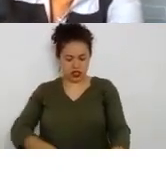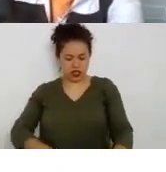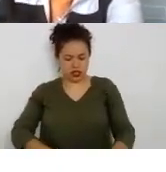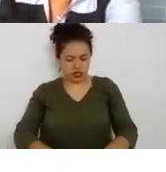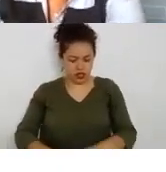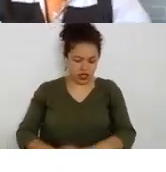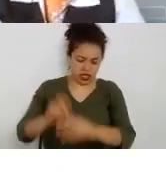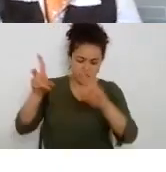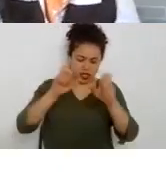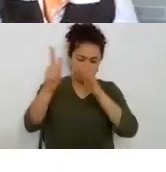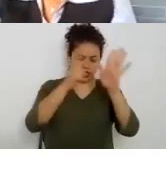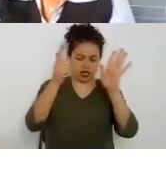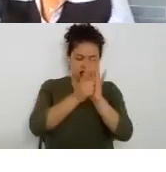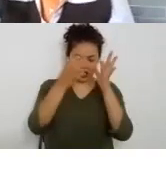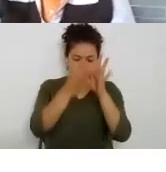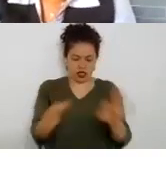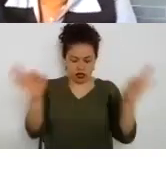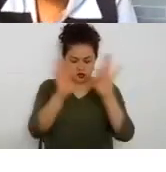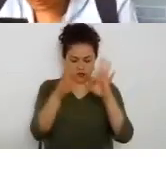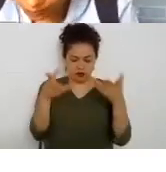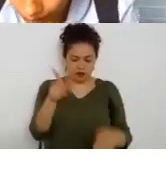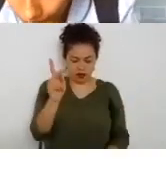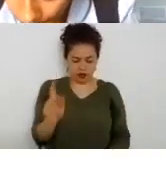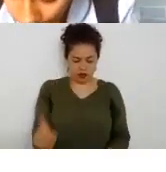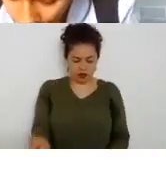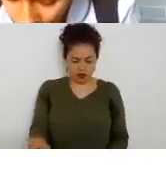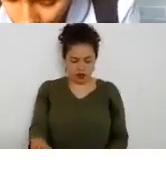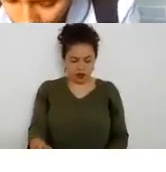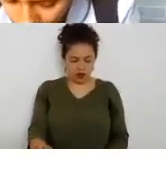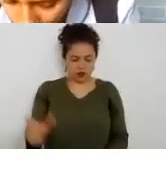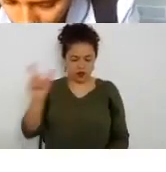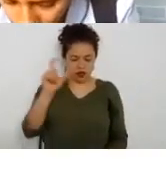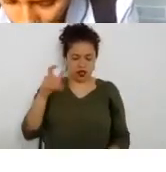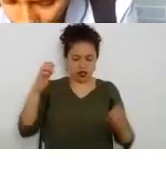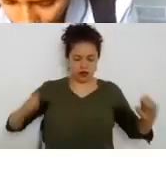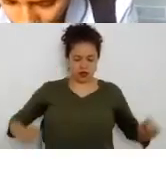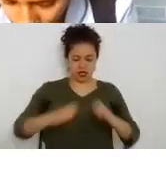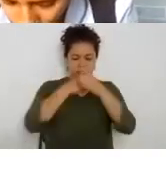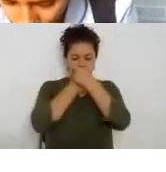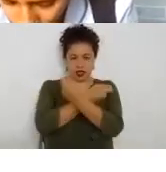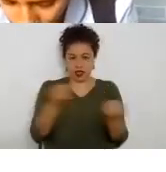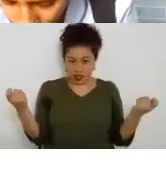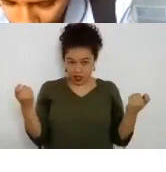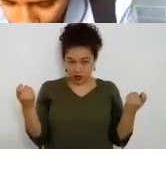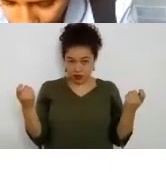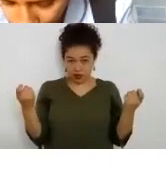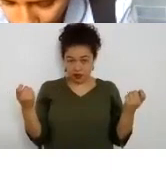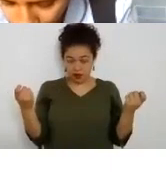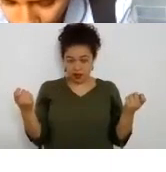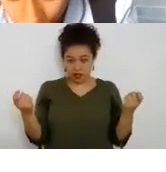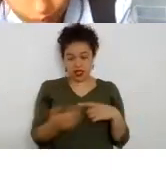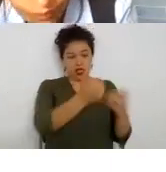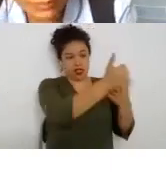legales. Sin embargo, al tratarse de una emergencia de un menor de edad, y al ver que la ayuda no